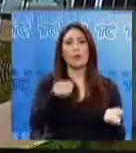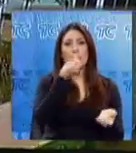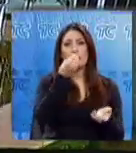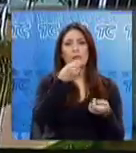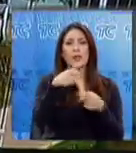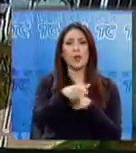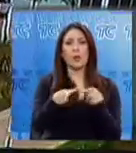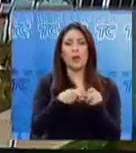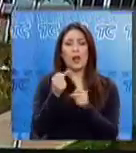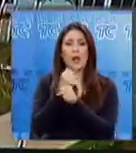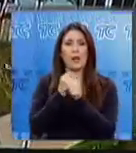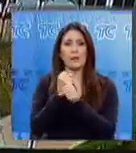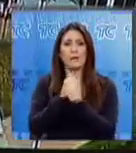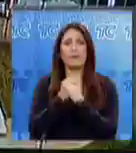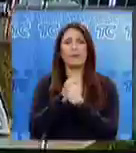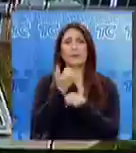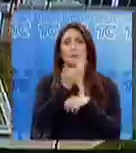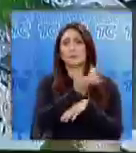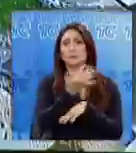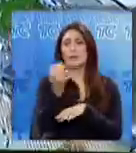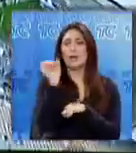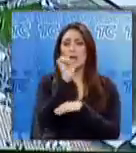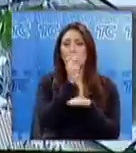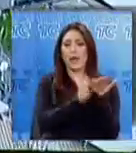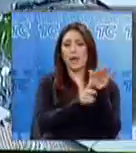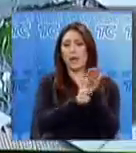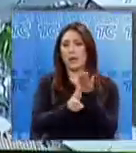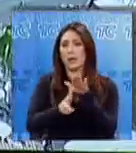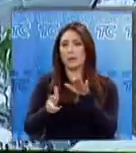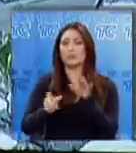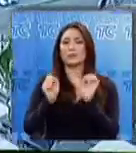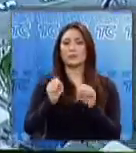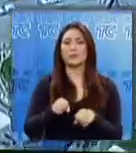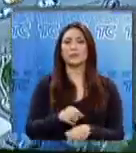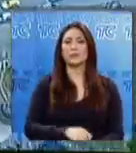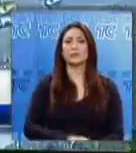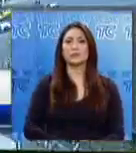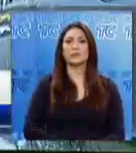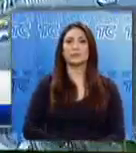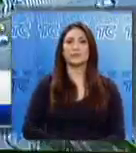comerciales, cafeterías, áreas verdes y parqueaderos. José Luis Calderón, TC Televisión.